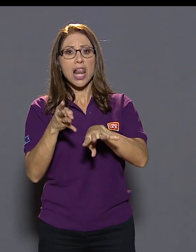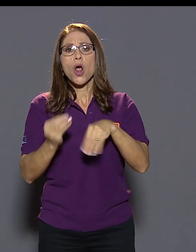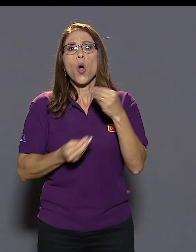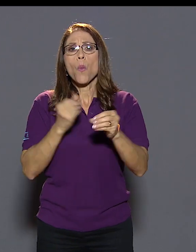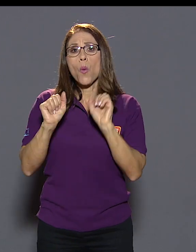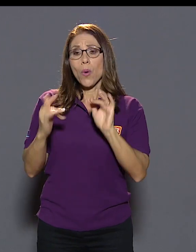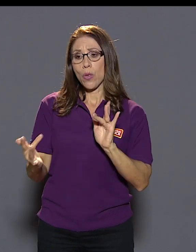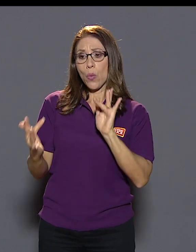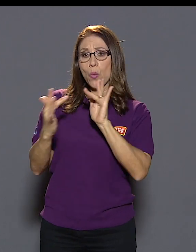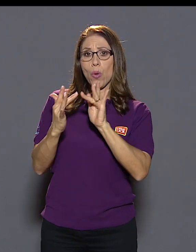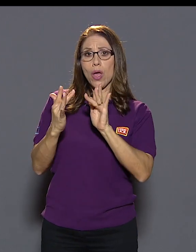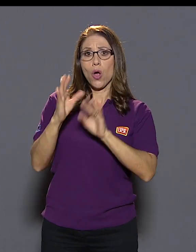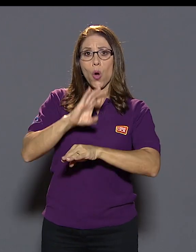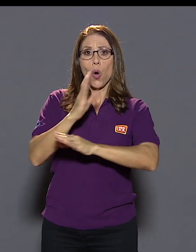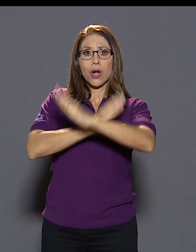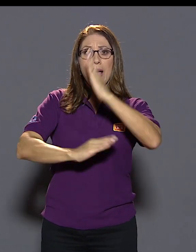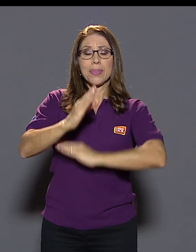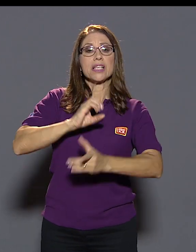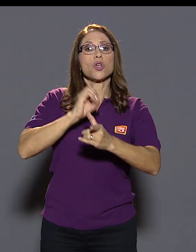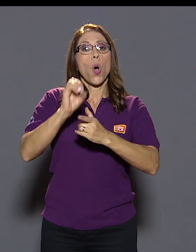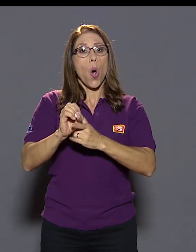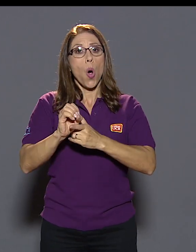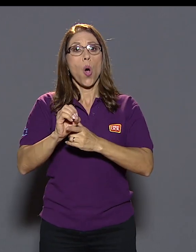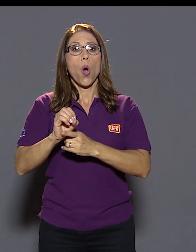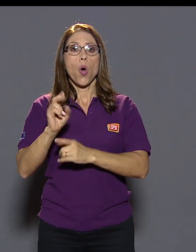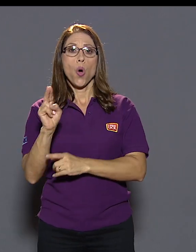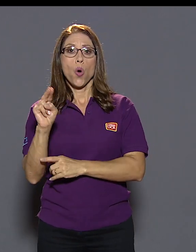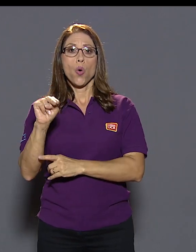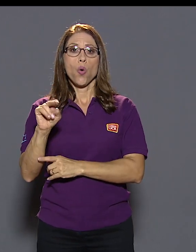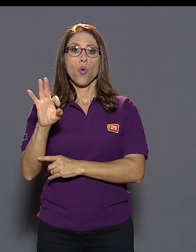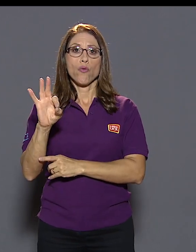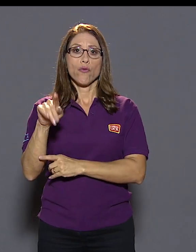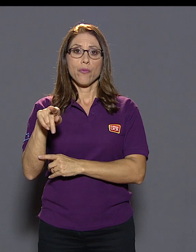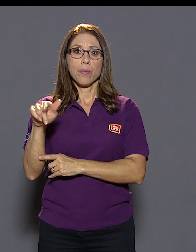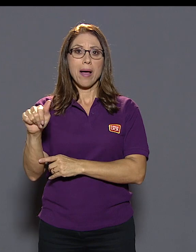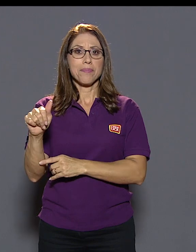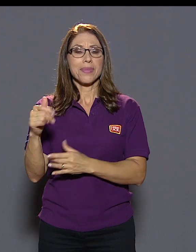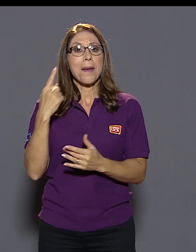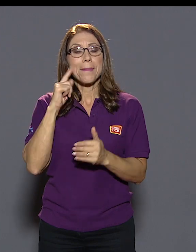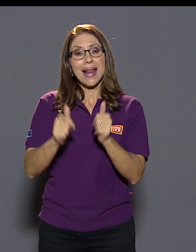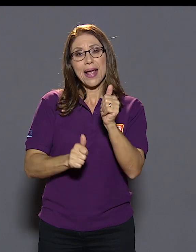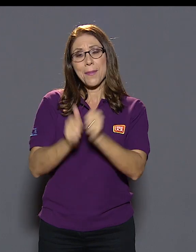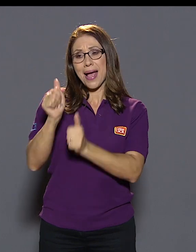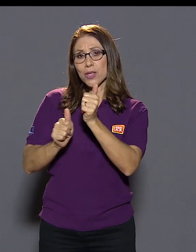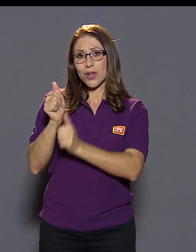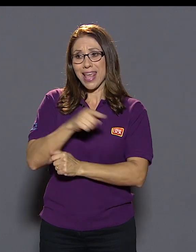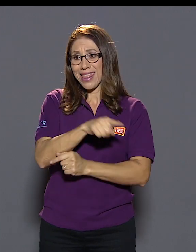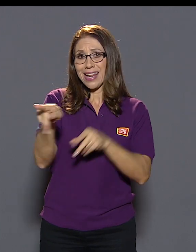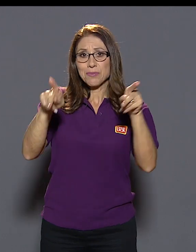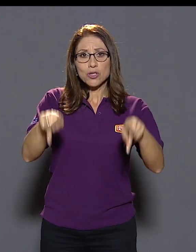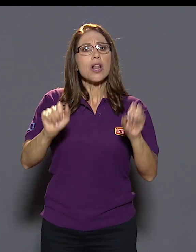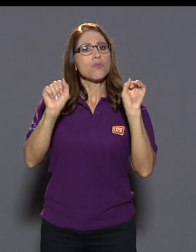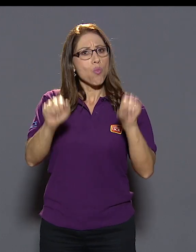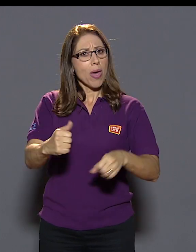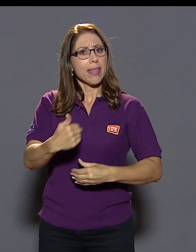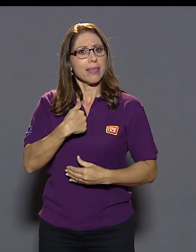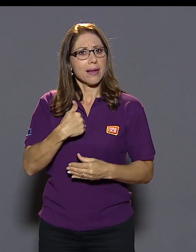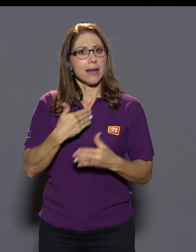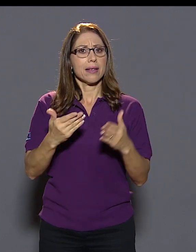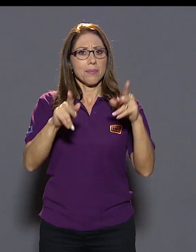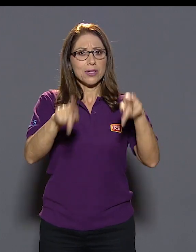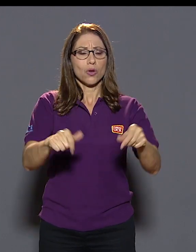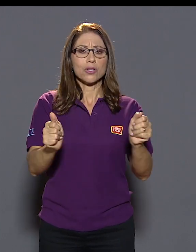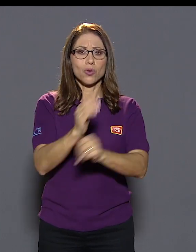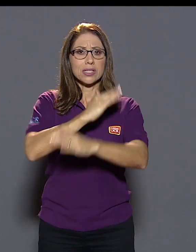CONAPDIS o con el Fondo de Población de las Naciones Unidas para que la mayoría de personas posible tengan a la mano y como personas